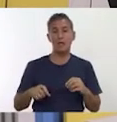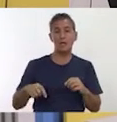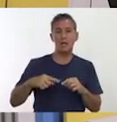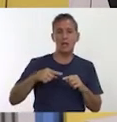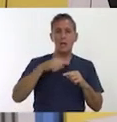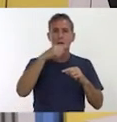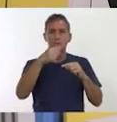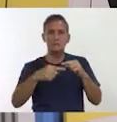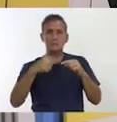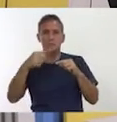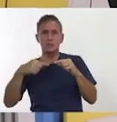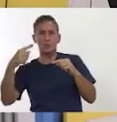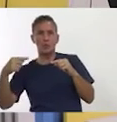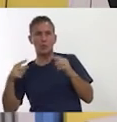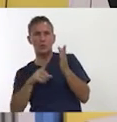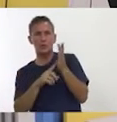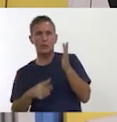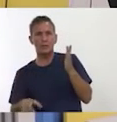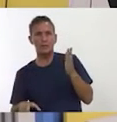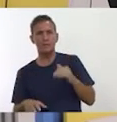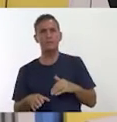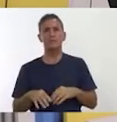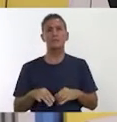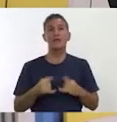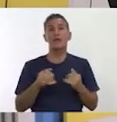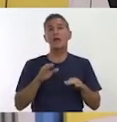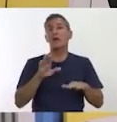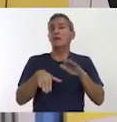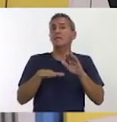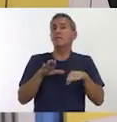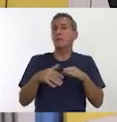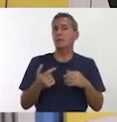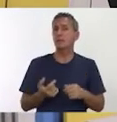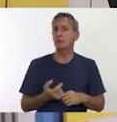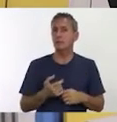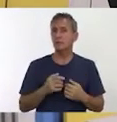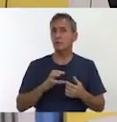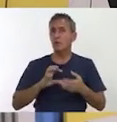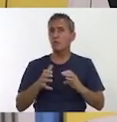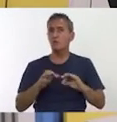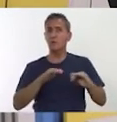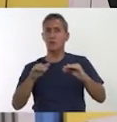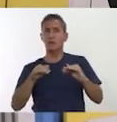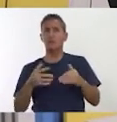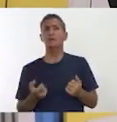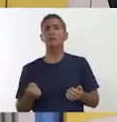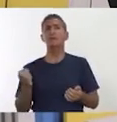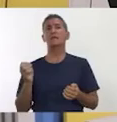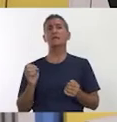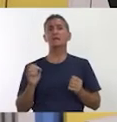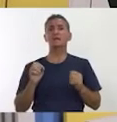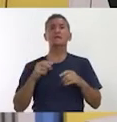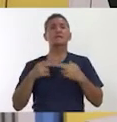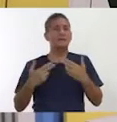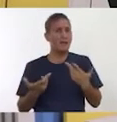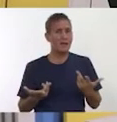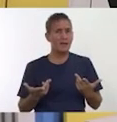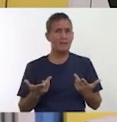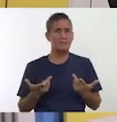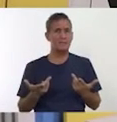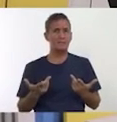circuito eléctrico. ¿Y cómo es entonces esa corriente? En dependencia de cómo se mueva. Y se